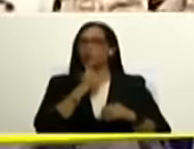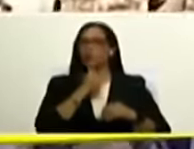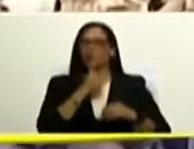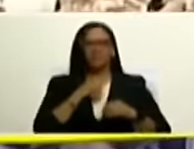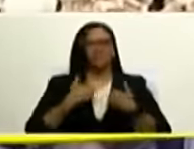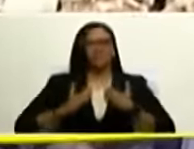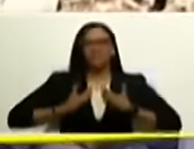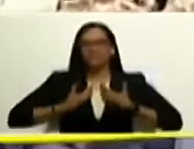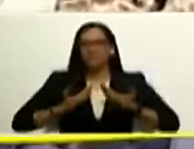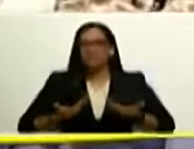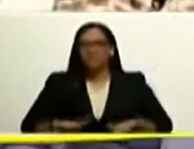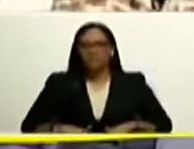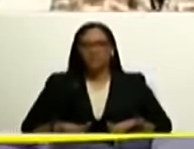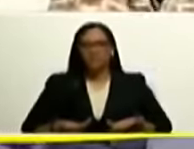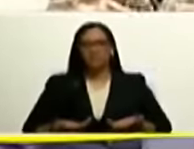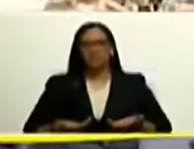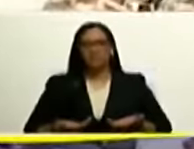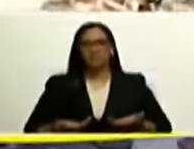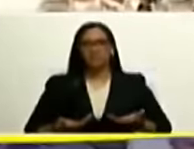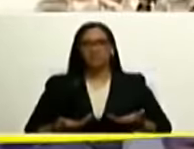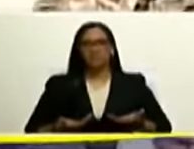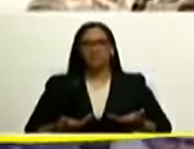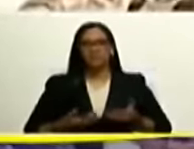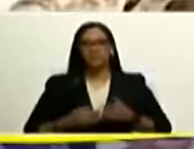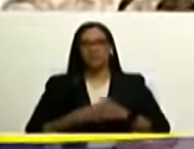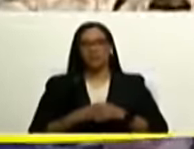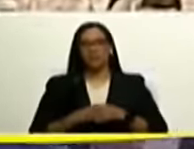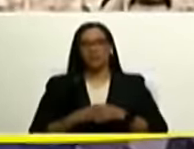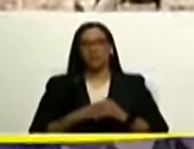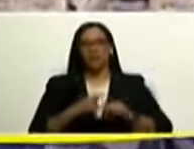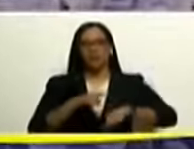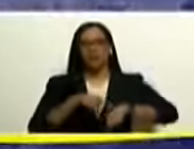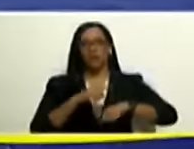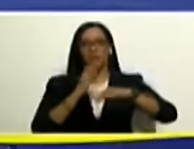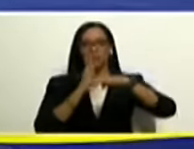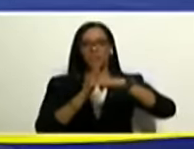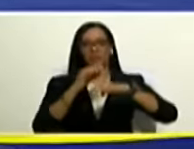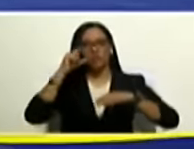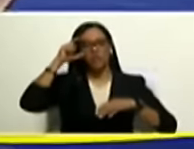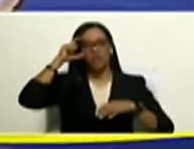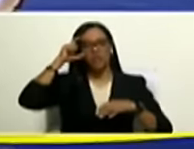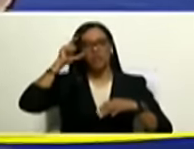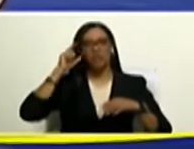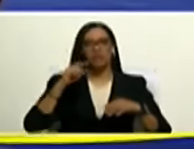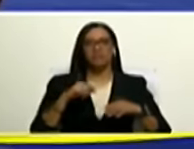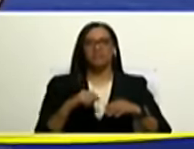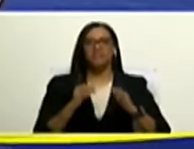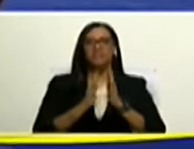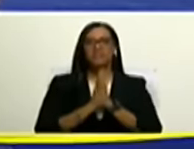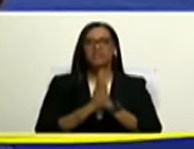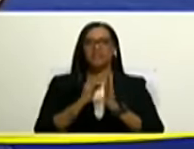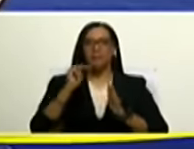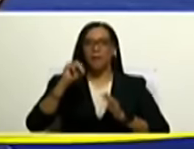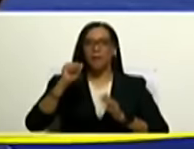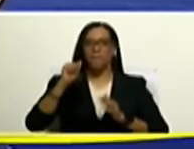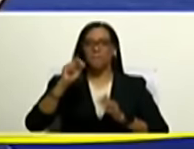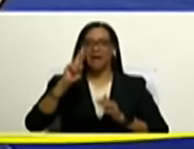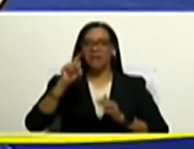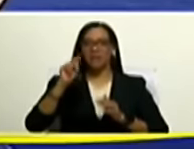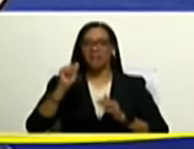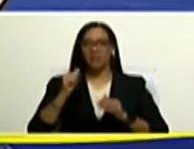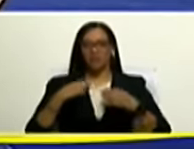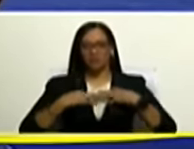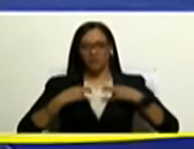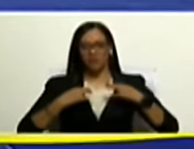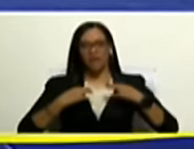dio más, y en horas del mediodía, en Santa Marta, con una camisa